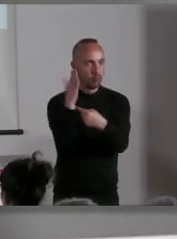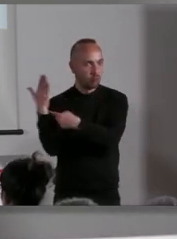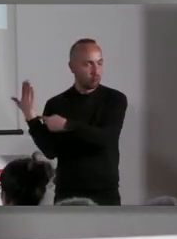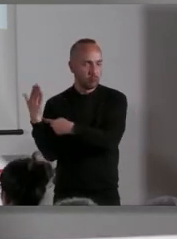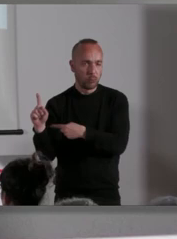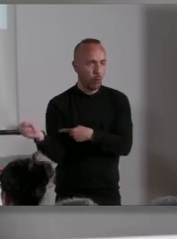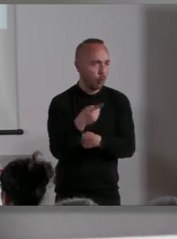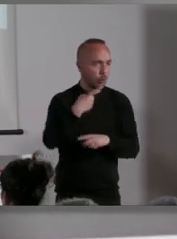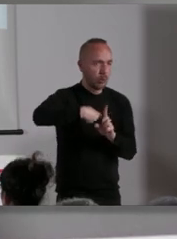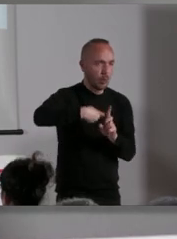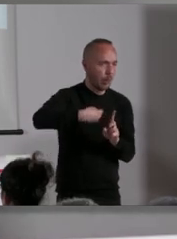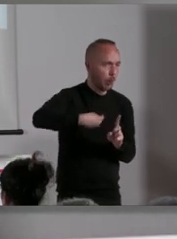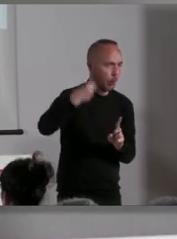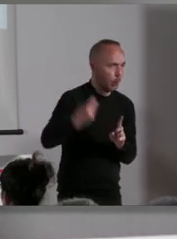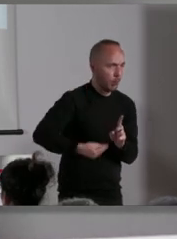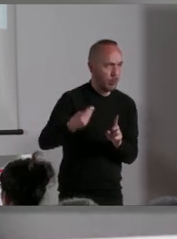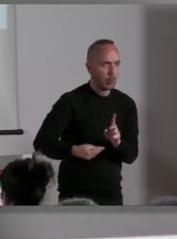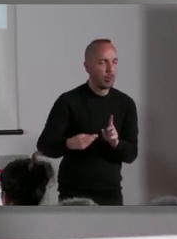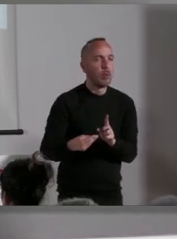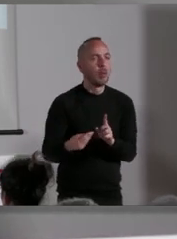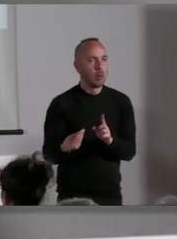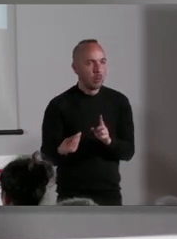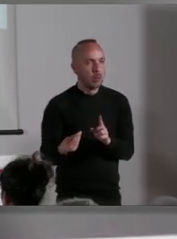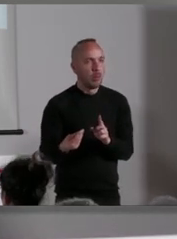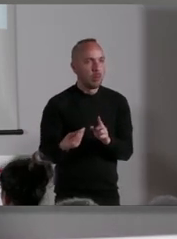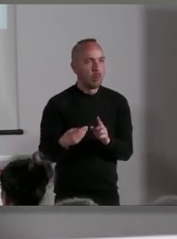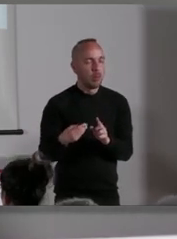altísimo. Y bueno,